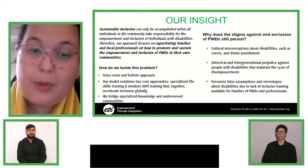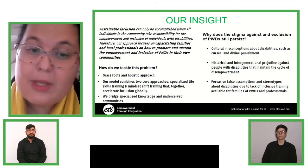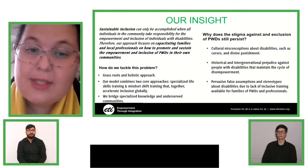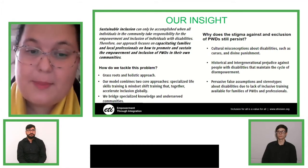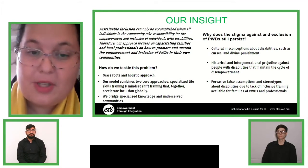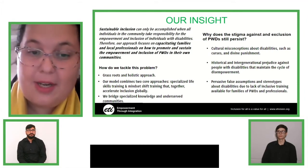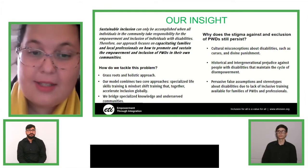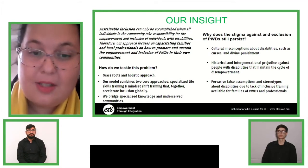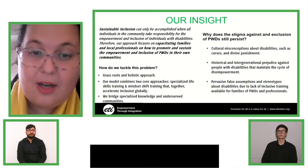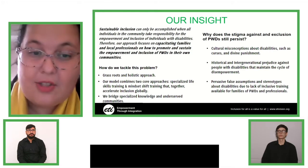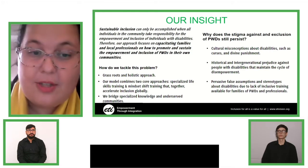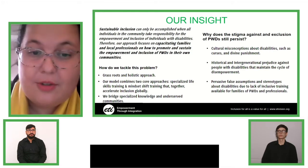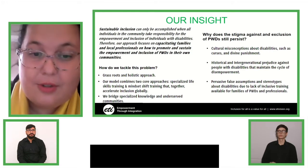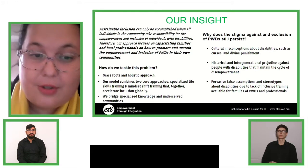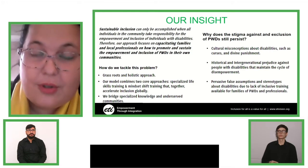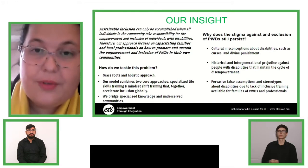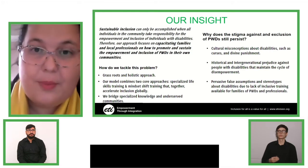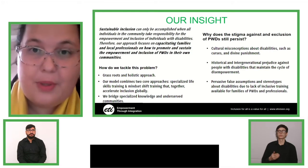¿Y cómo